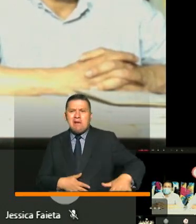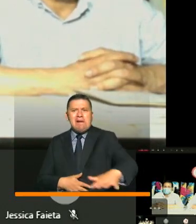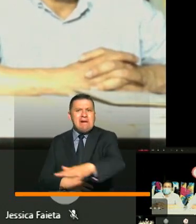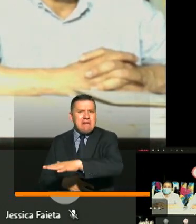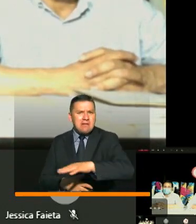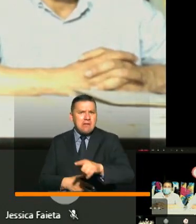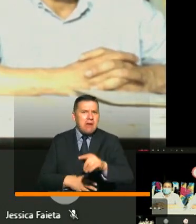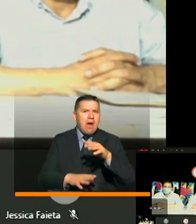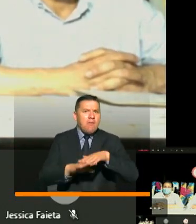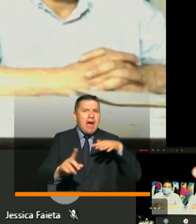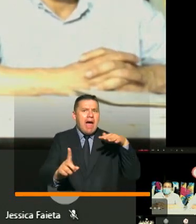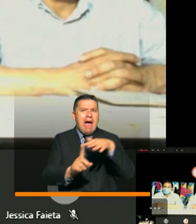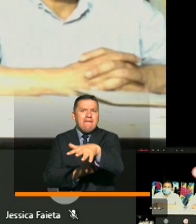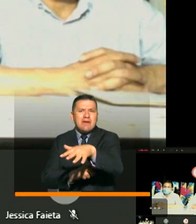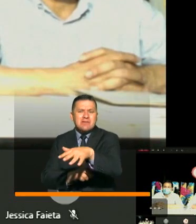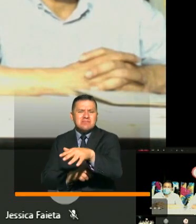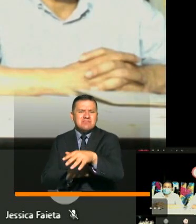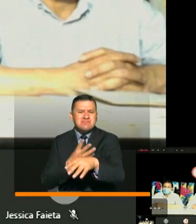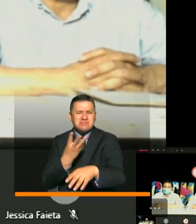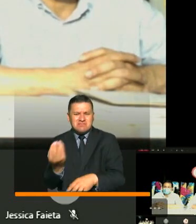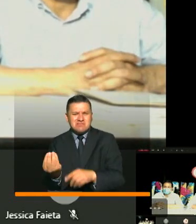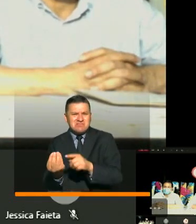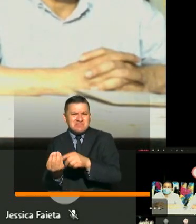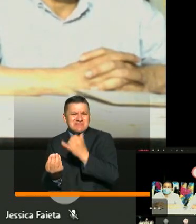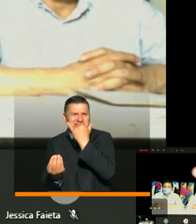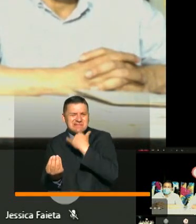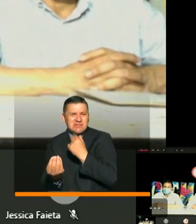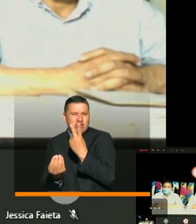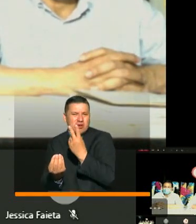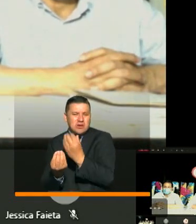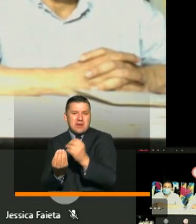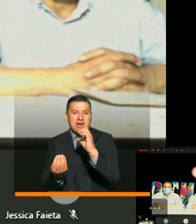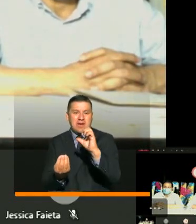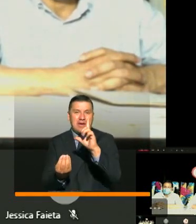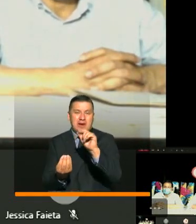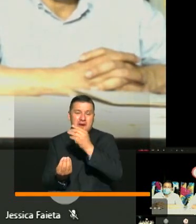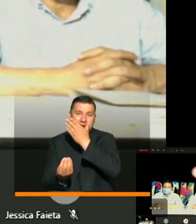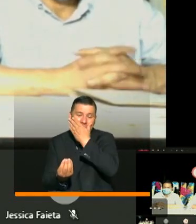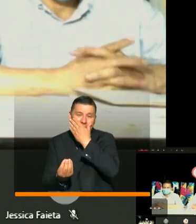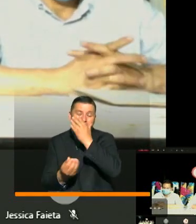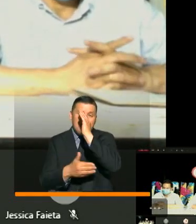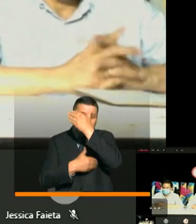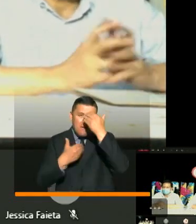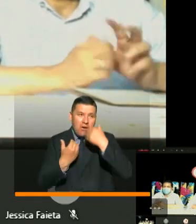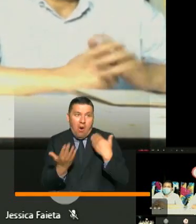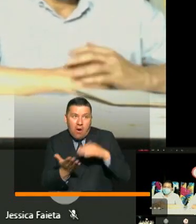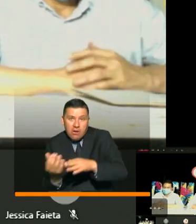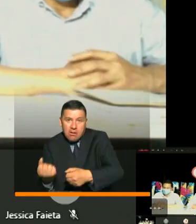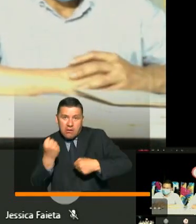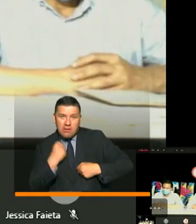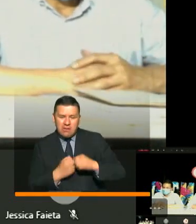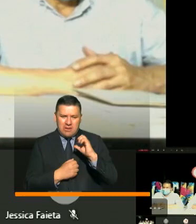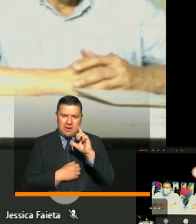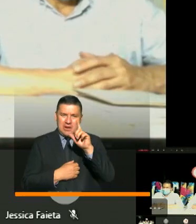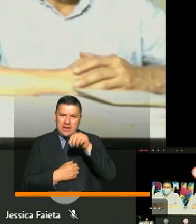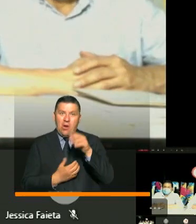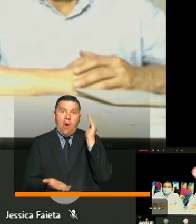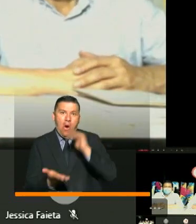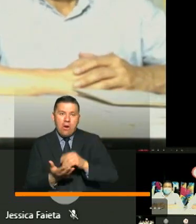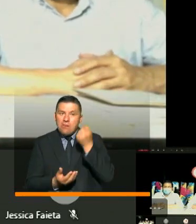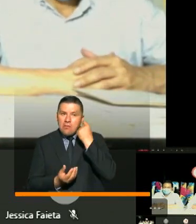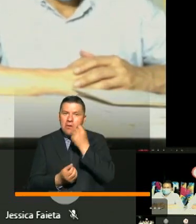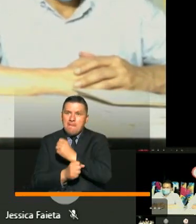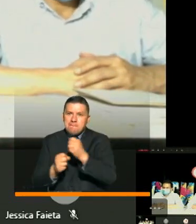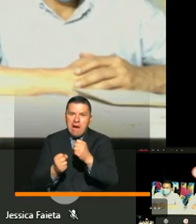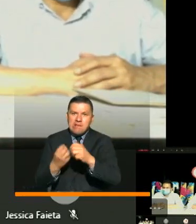que están siendo afectadas por esos dos símbolos del mal, que son el ELN y las disidencias de las FARC, que en los días anteriores